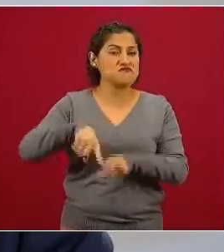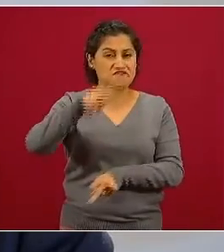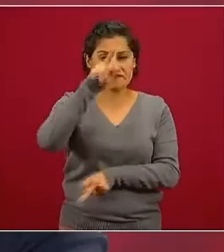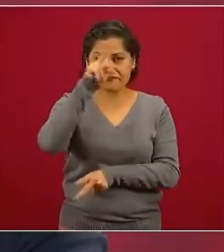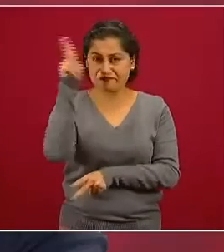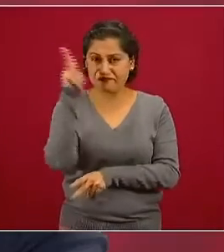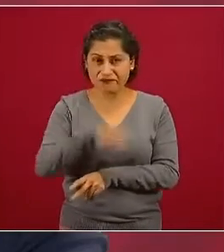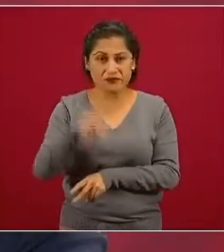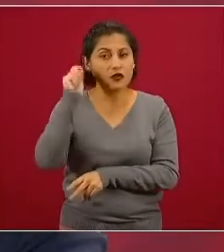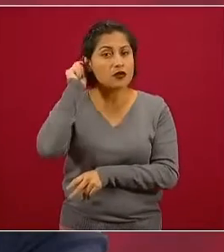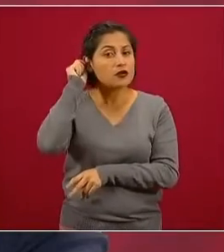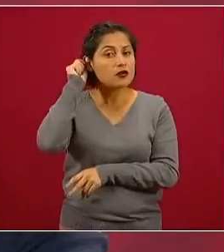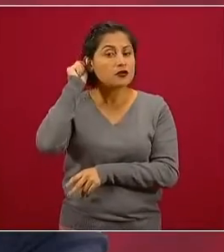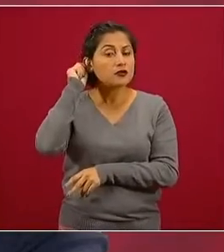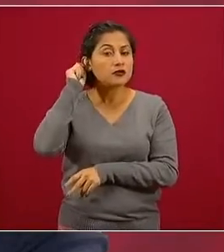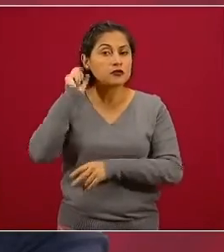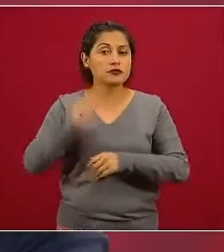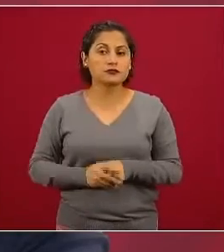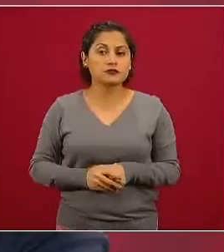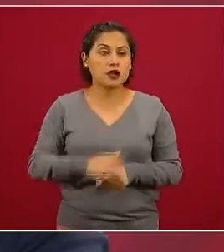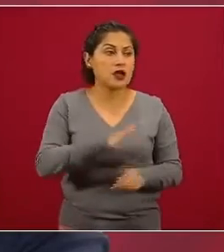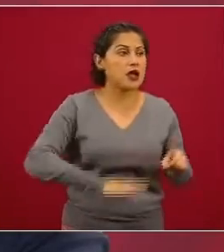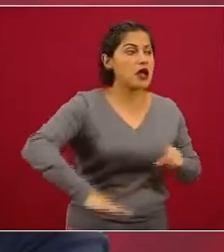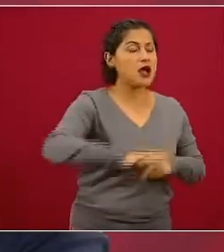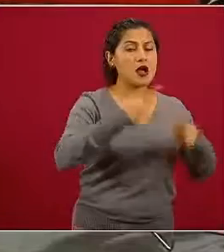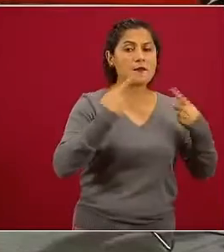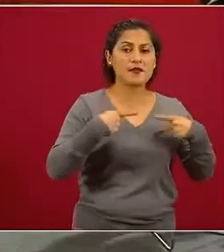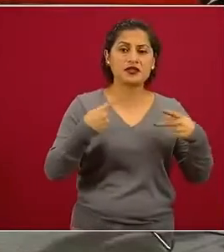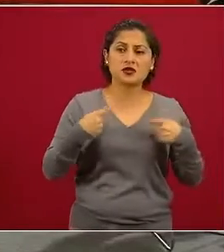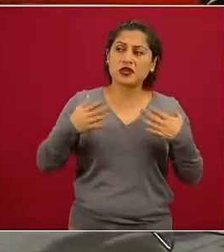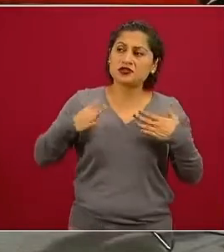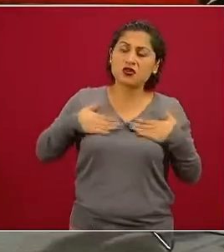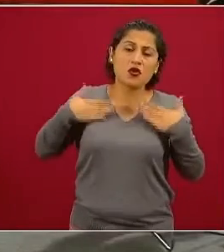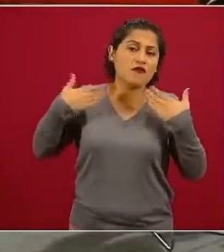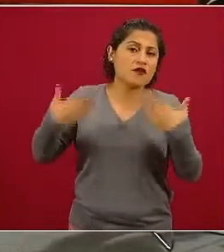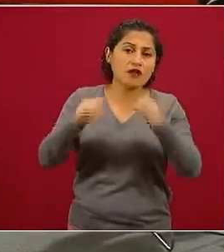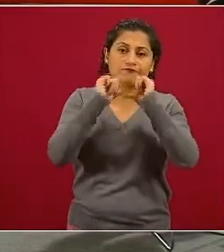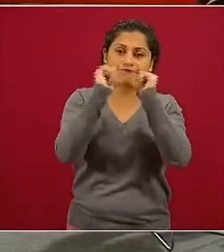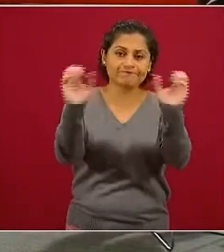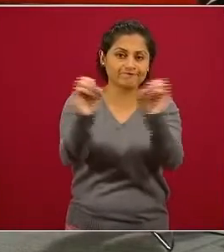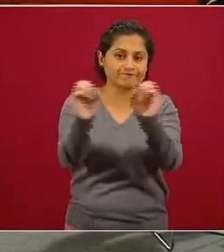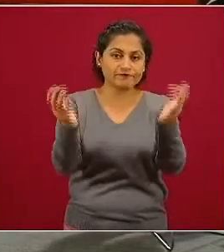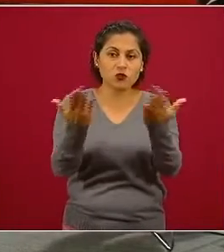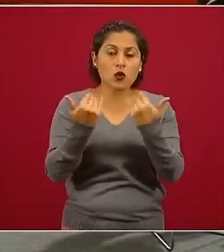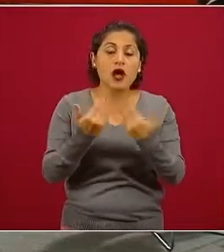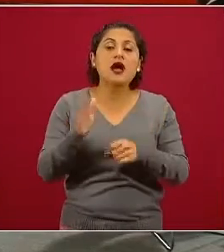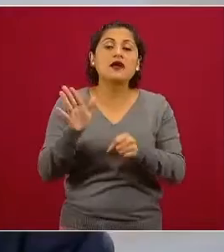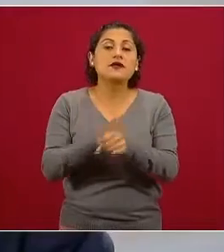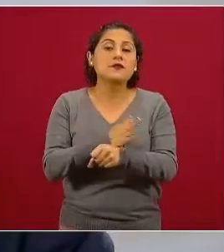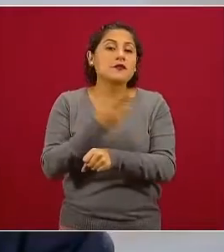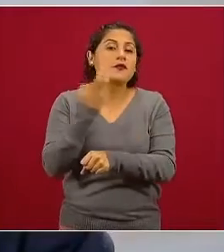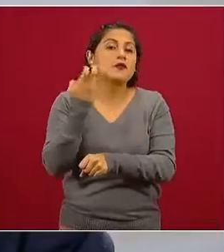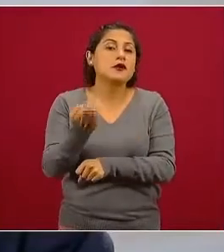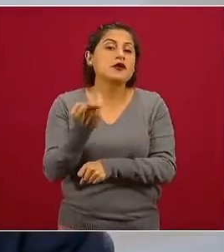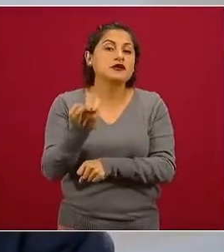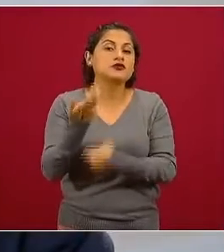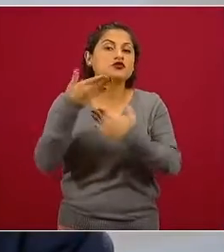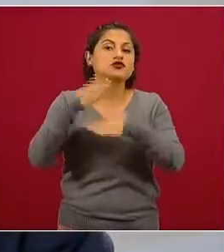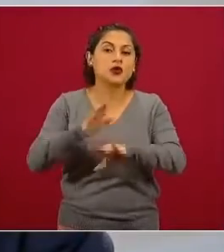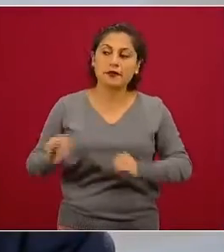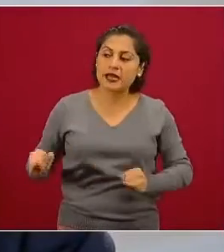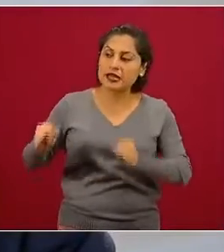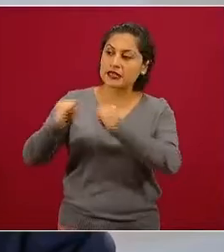porque, digamos, eso es parte de un proceso, de hecho, de falta de credibilidad de las autoridades y parcialmente también